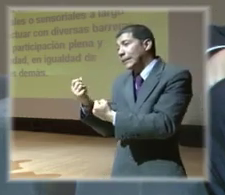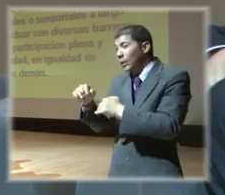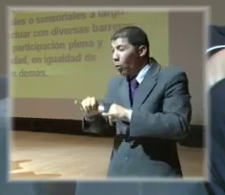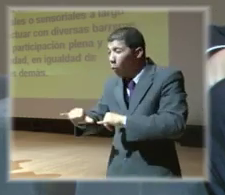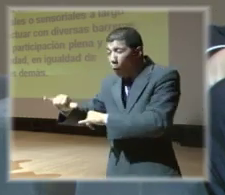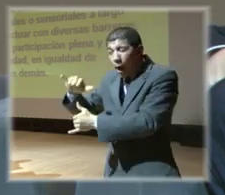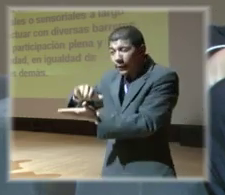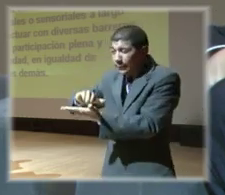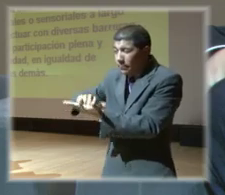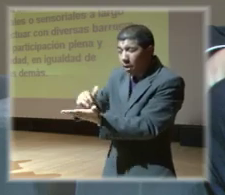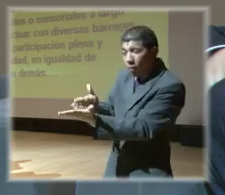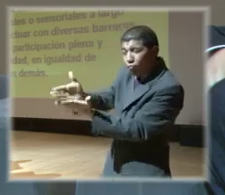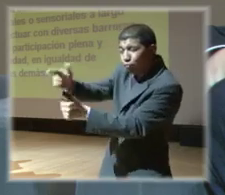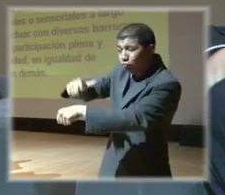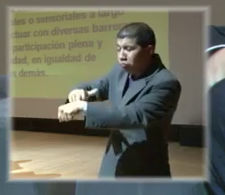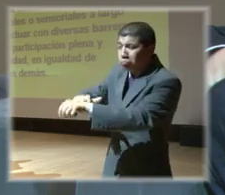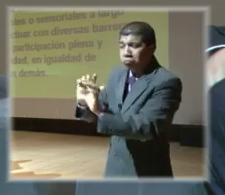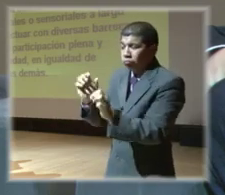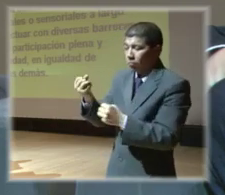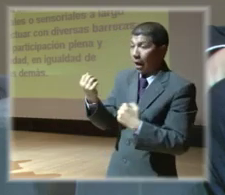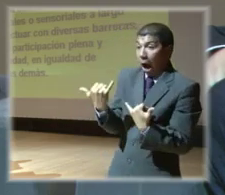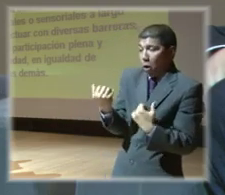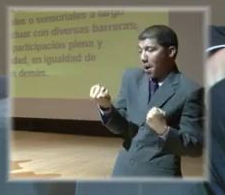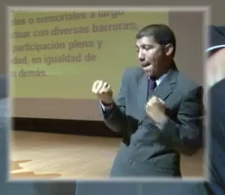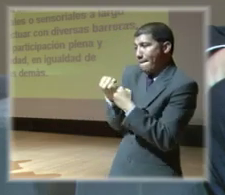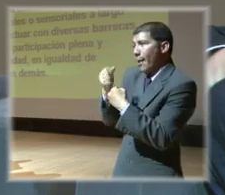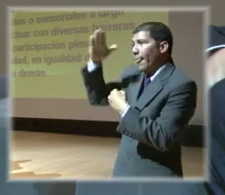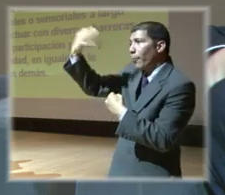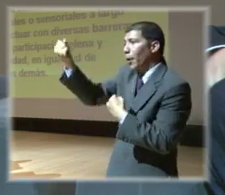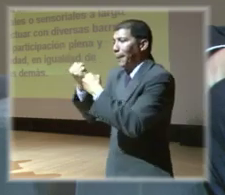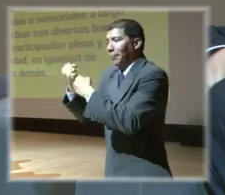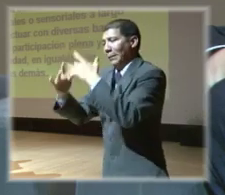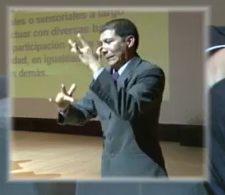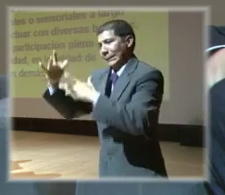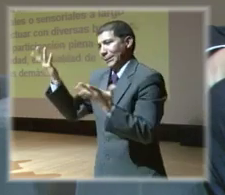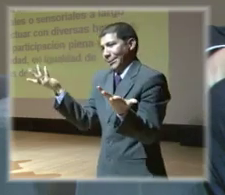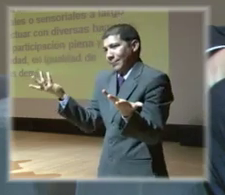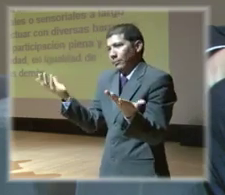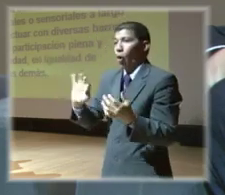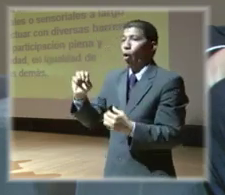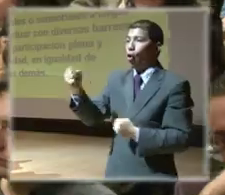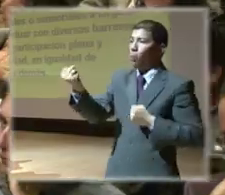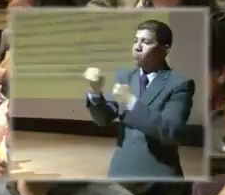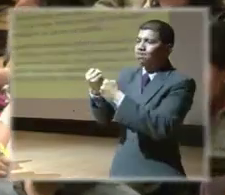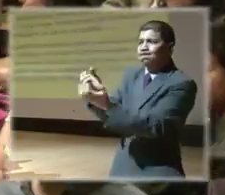en el tiempo, pero igual acotados, pueden ser extensos porque hacen falta en